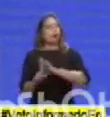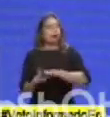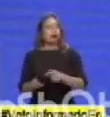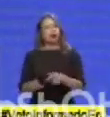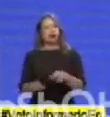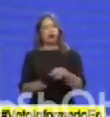autoridades